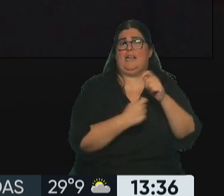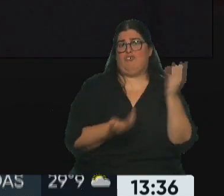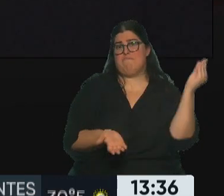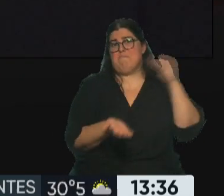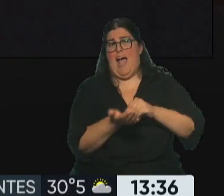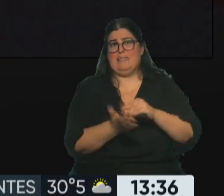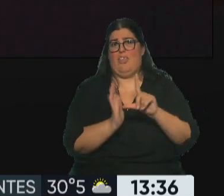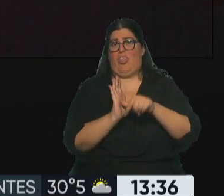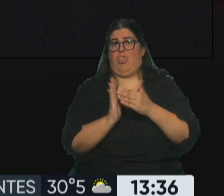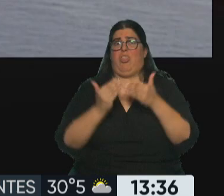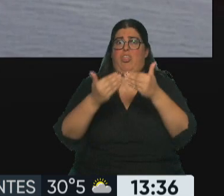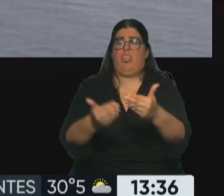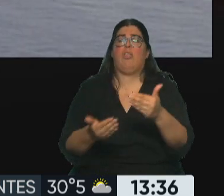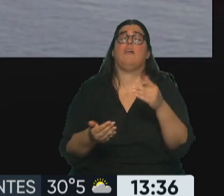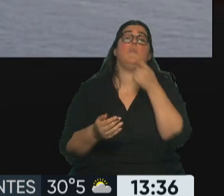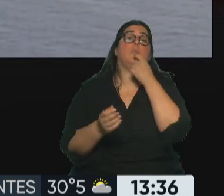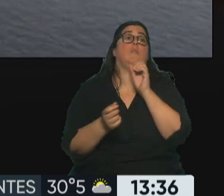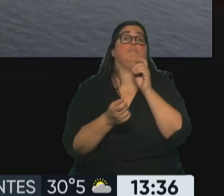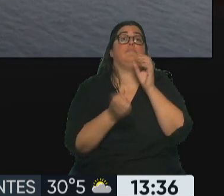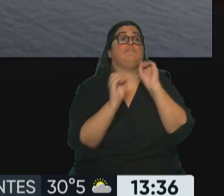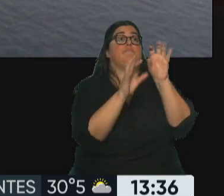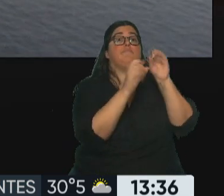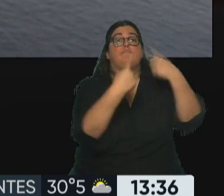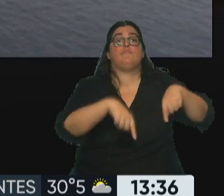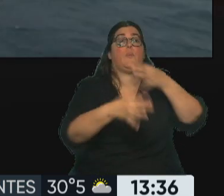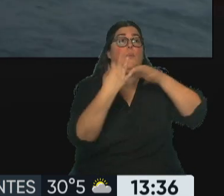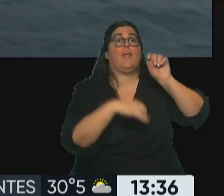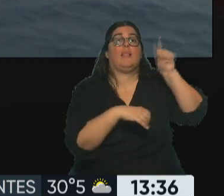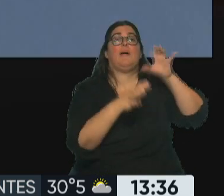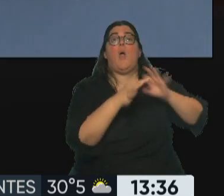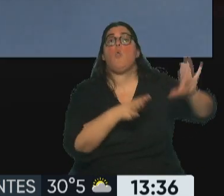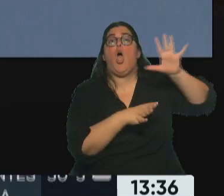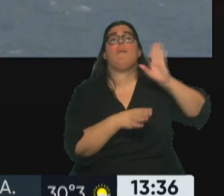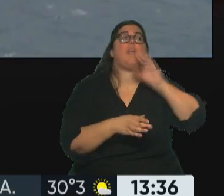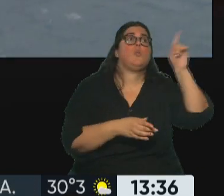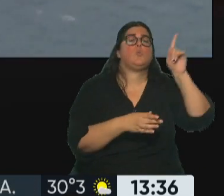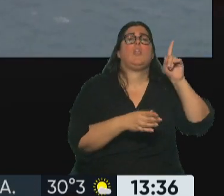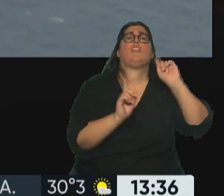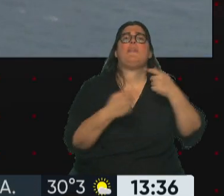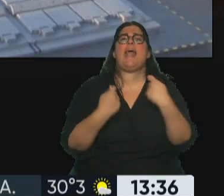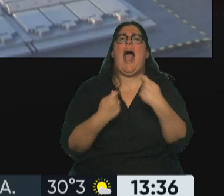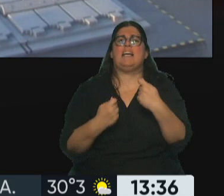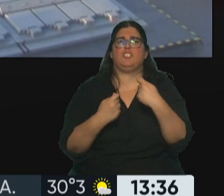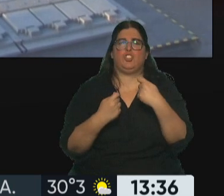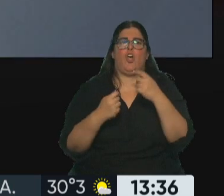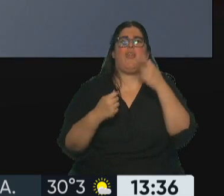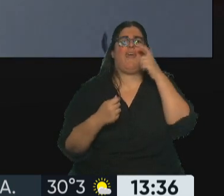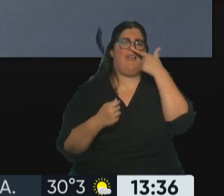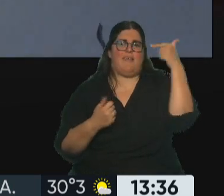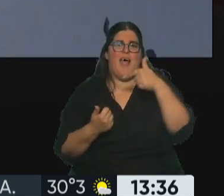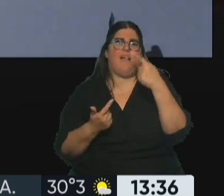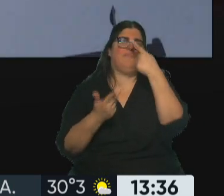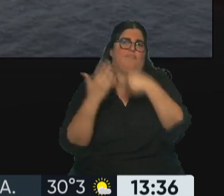bienes hacia lo que es Europa y Estados Unidos sino también el aumento de Los costos digamos Los costos logísticos en este caso eh aumentan